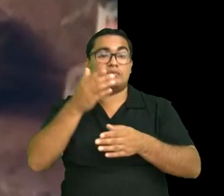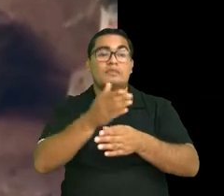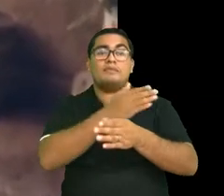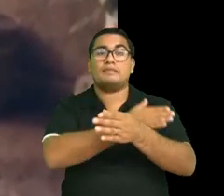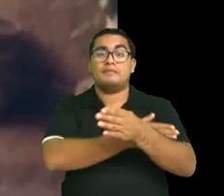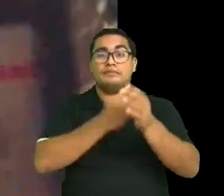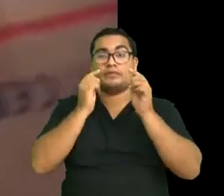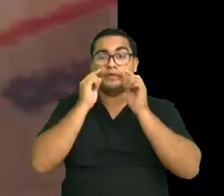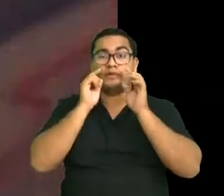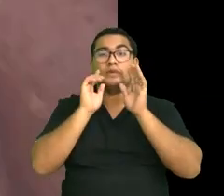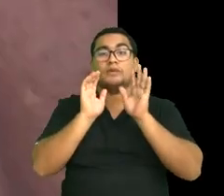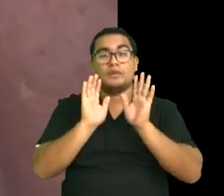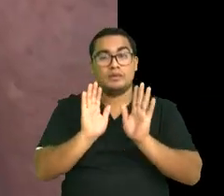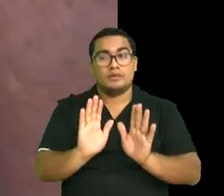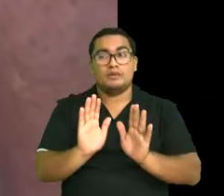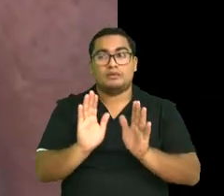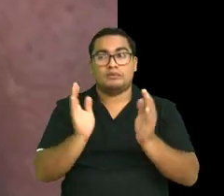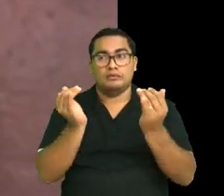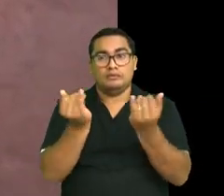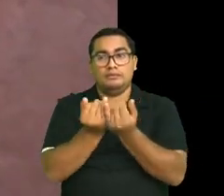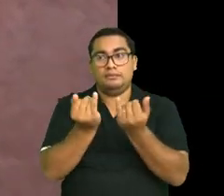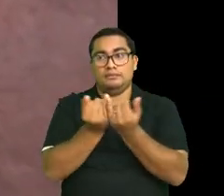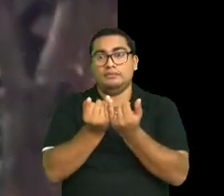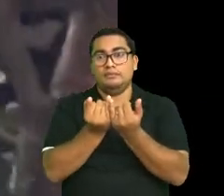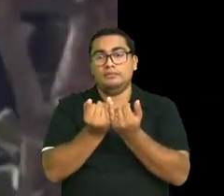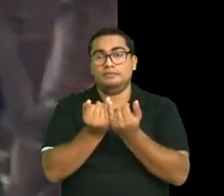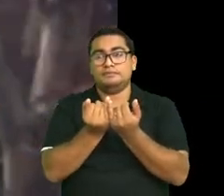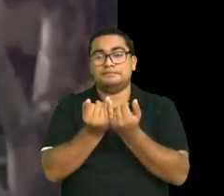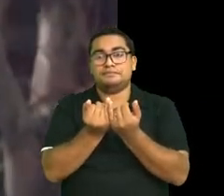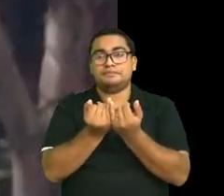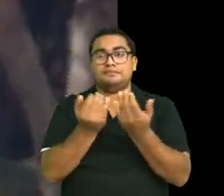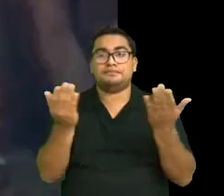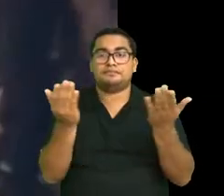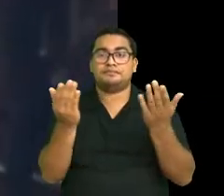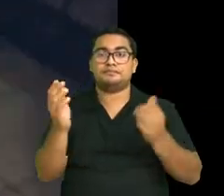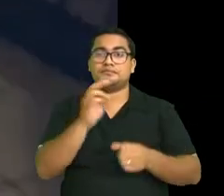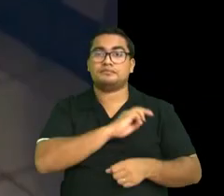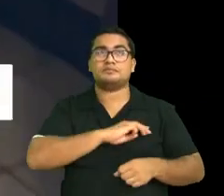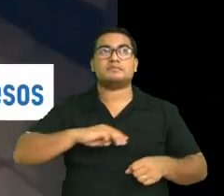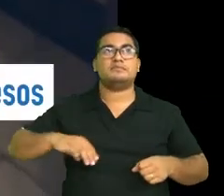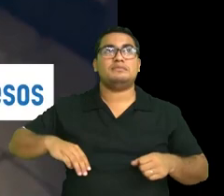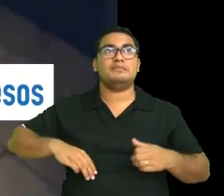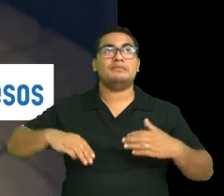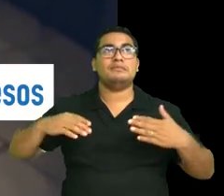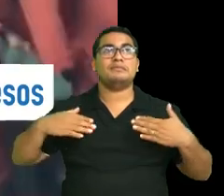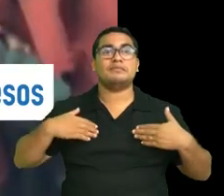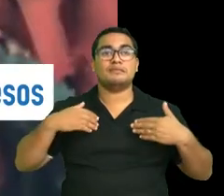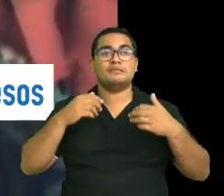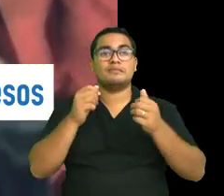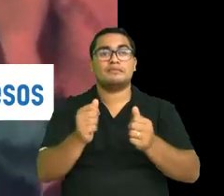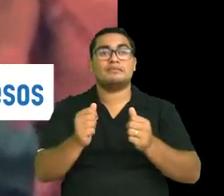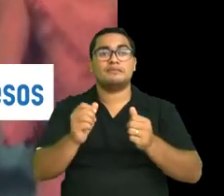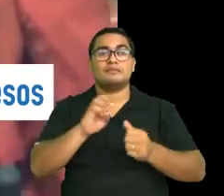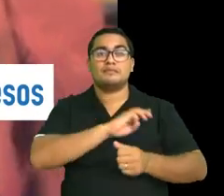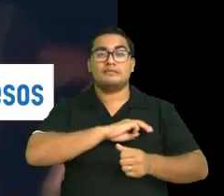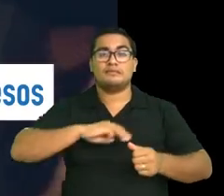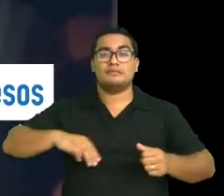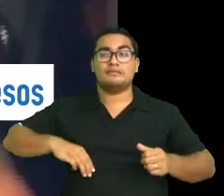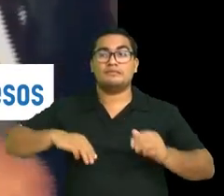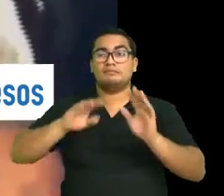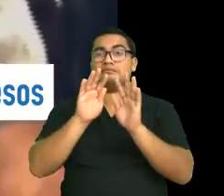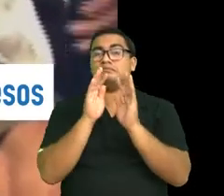el daño. Claro. Y es allí cuando nosotros, como Ministerio de Salud, como Ministerio de la